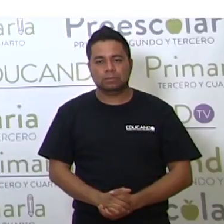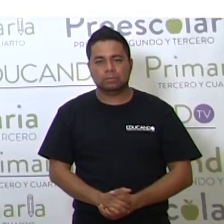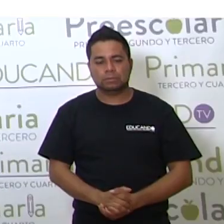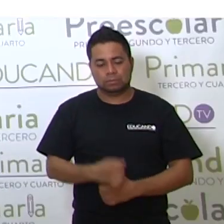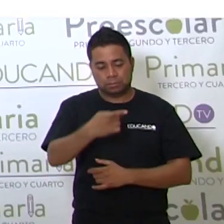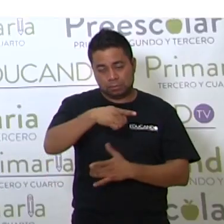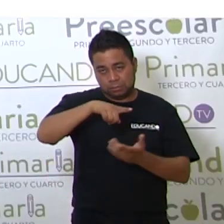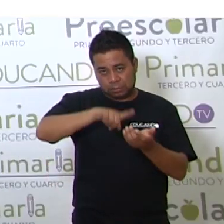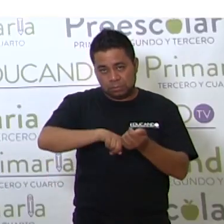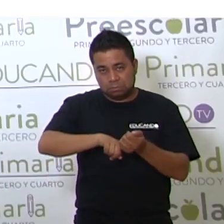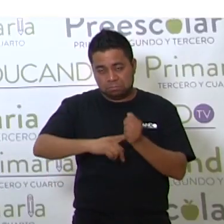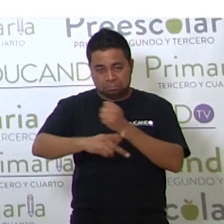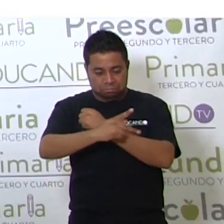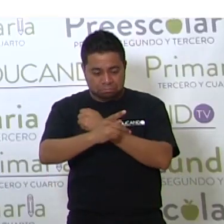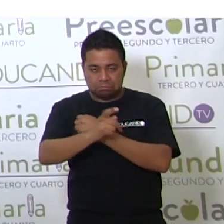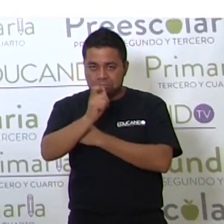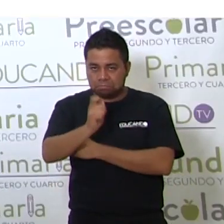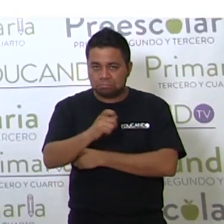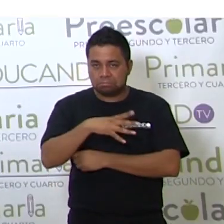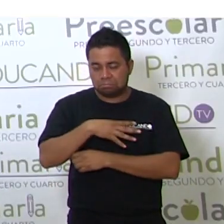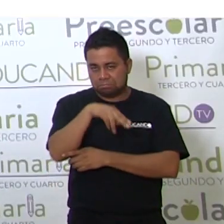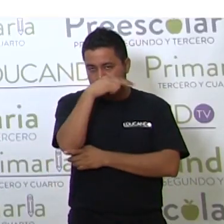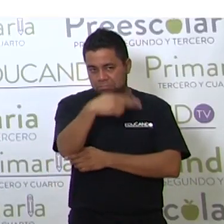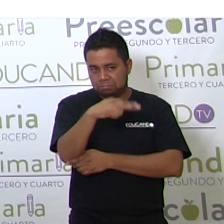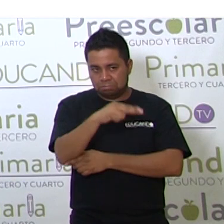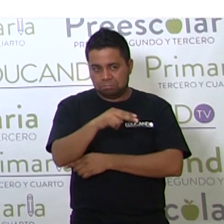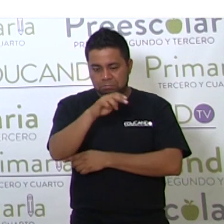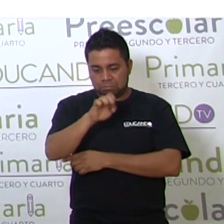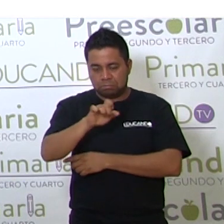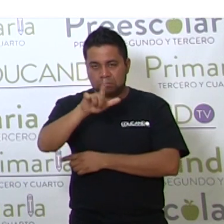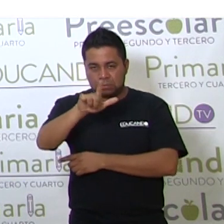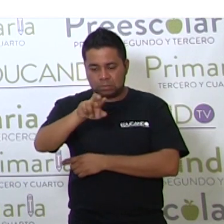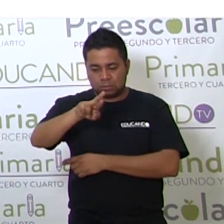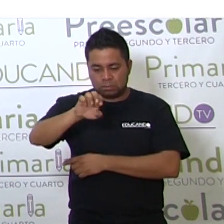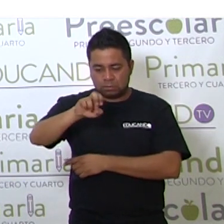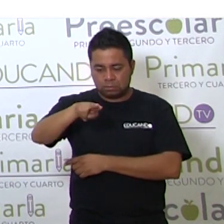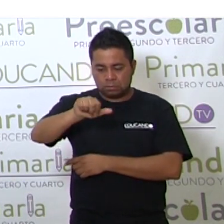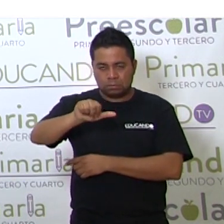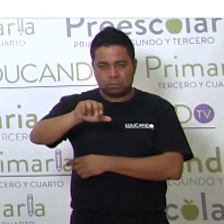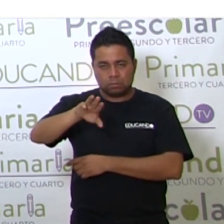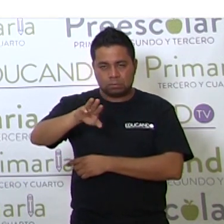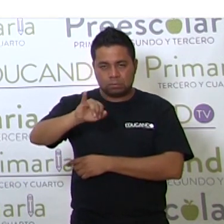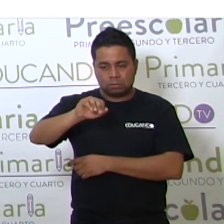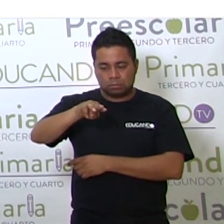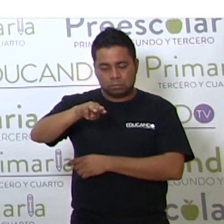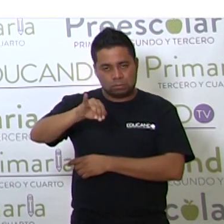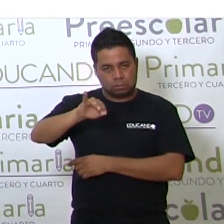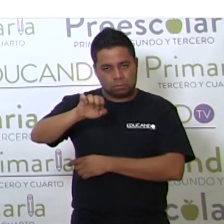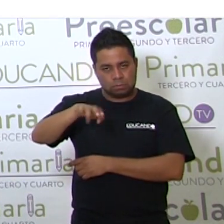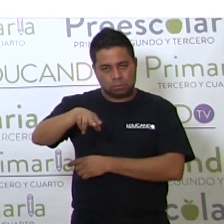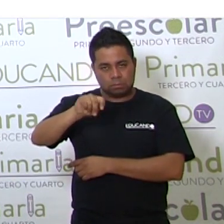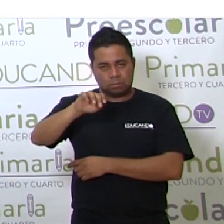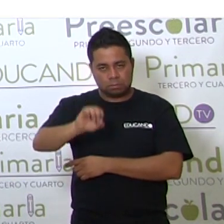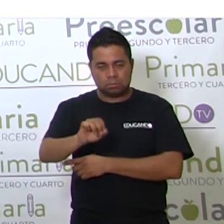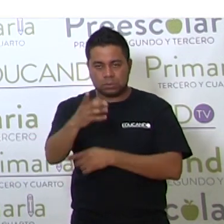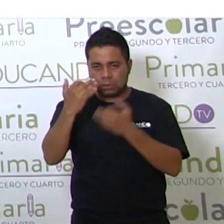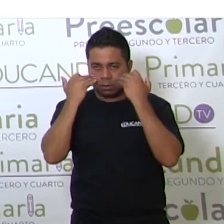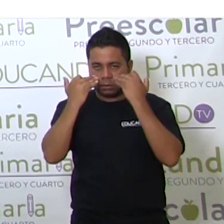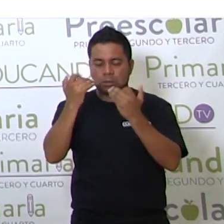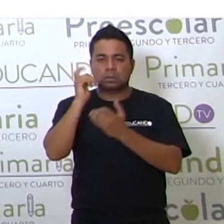Aquí en esta imagen estamos viendo que se llama el Renacimiento. Y como ustedes pueden darse